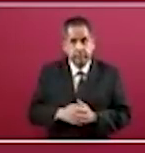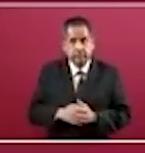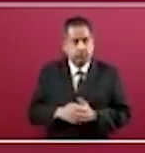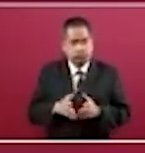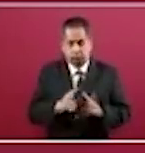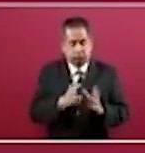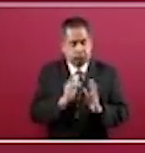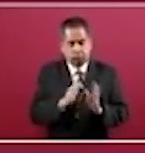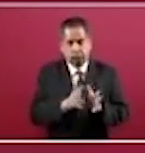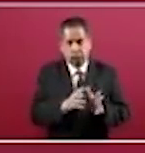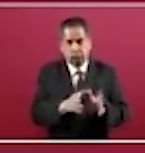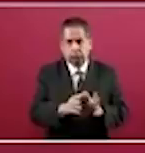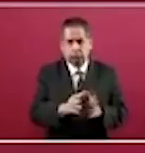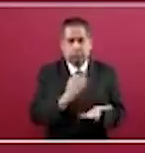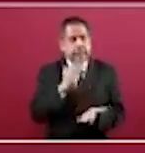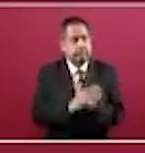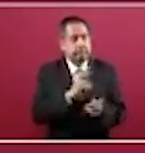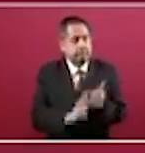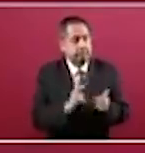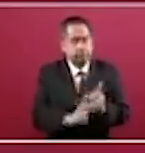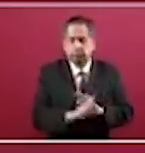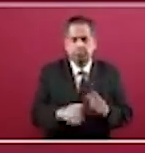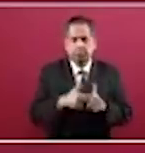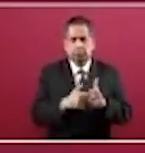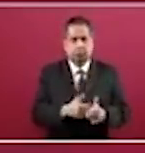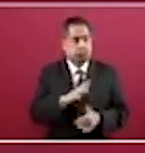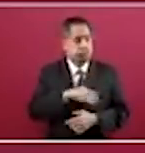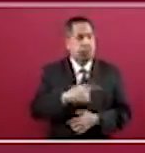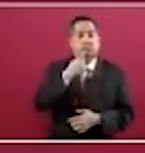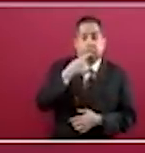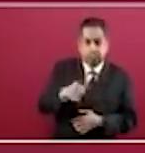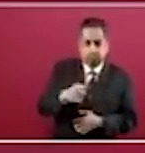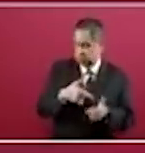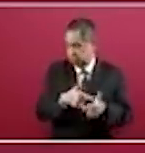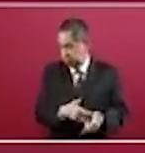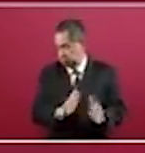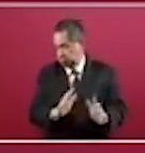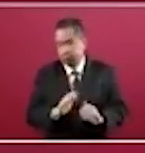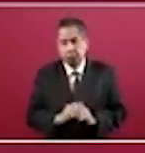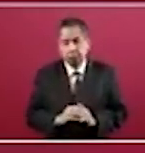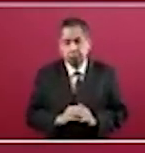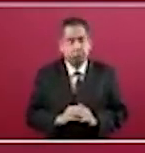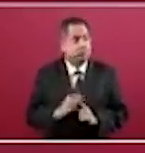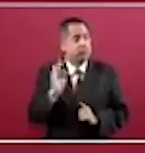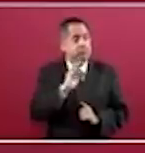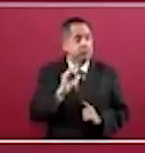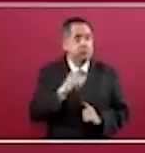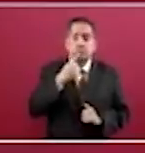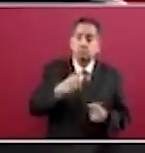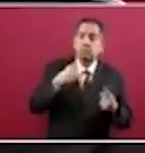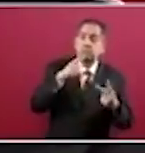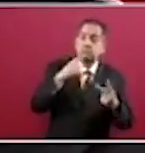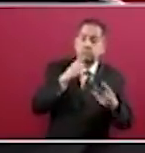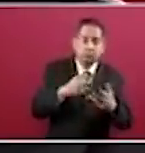darle curso, no detener nada, si existen denuncias, y si se presentan